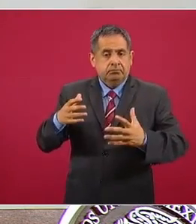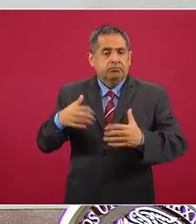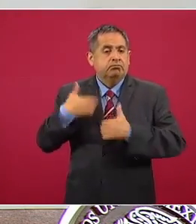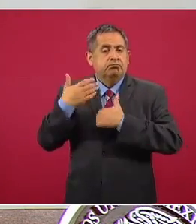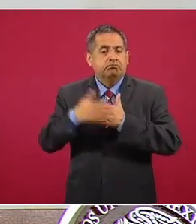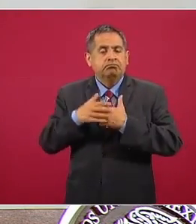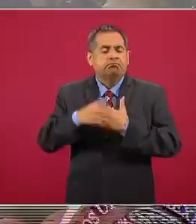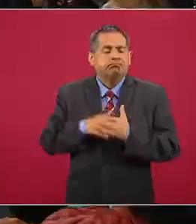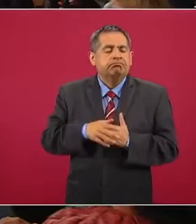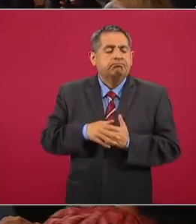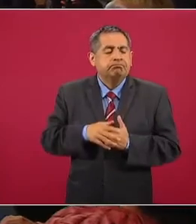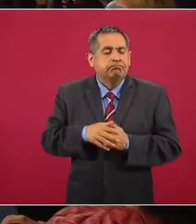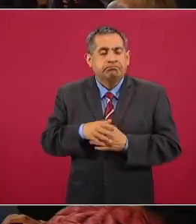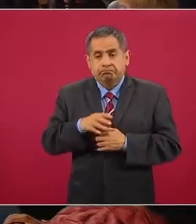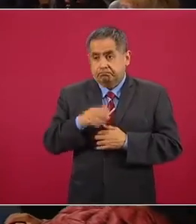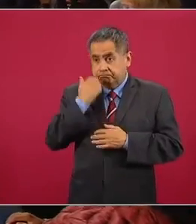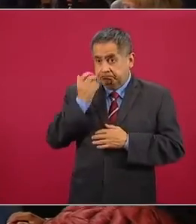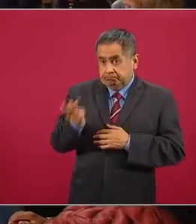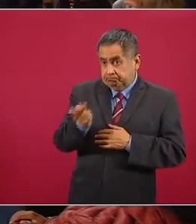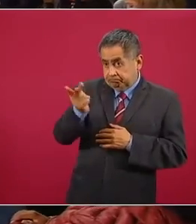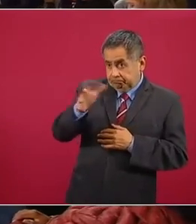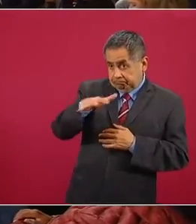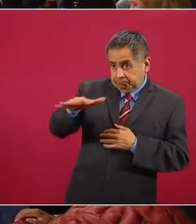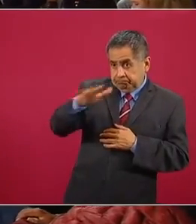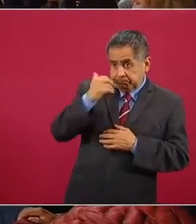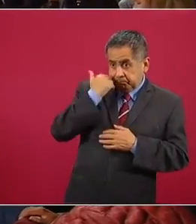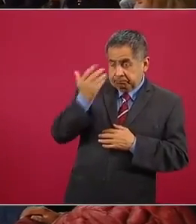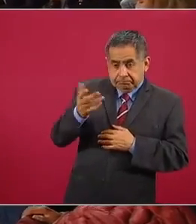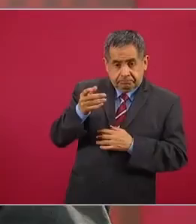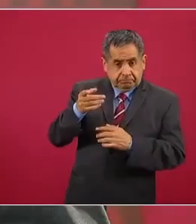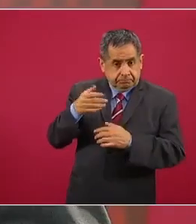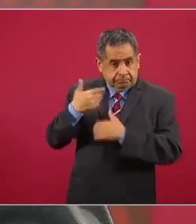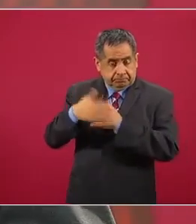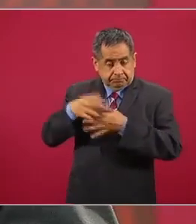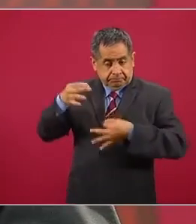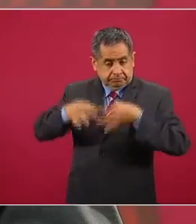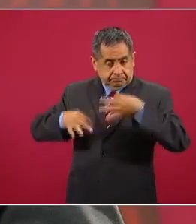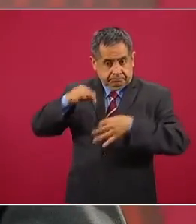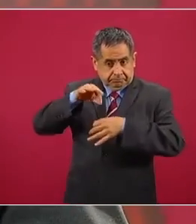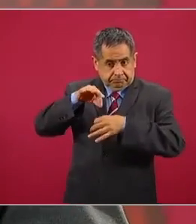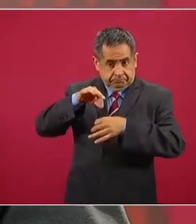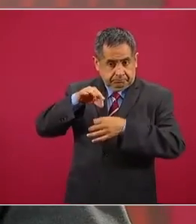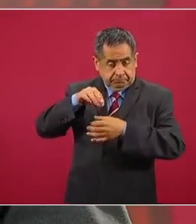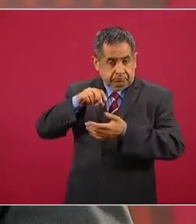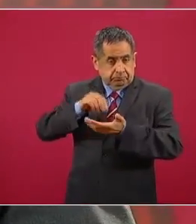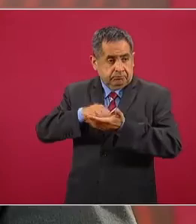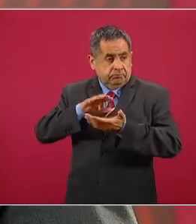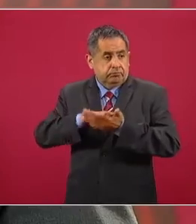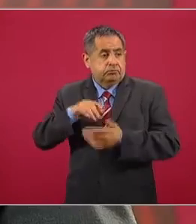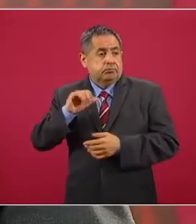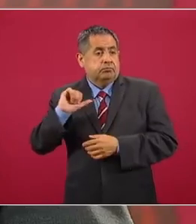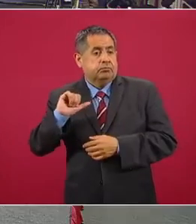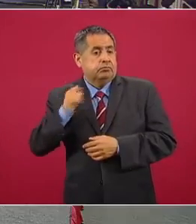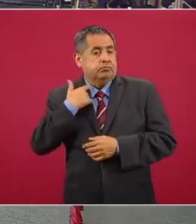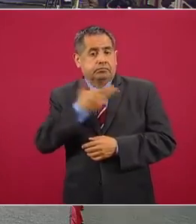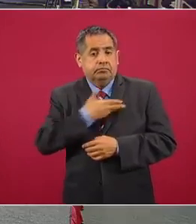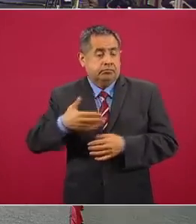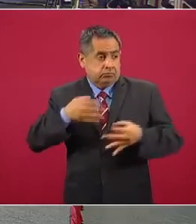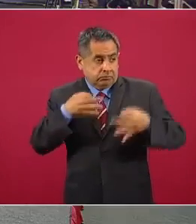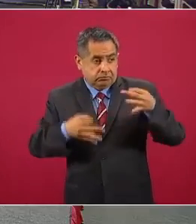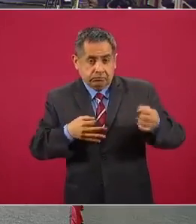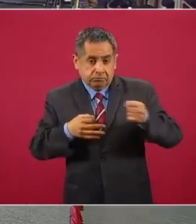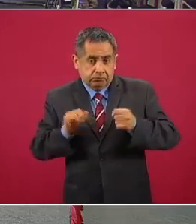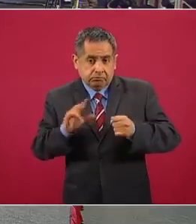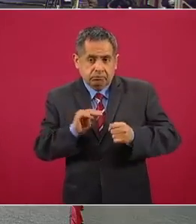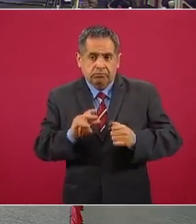a plantear si queremos o no queremos que se juzgue a los expresidentes. Gracias, presidente. En otro